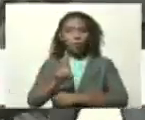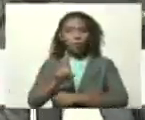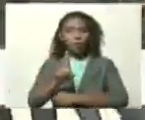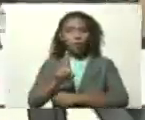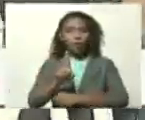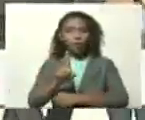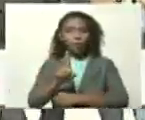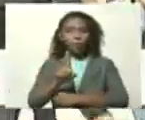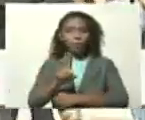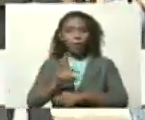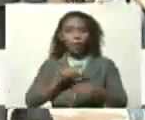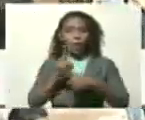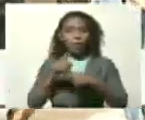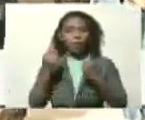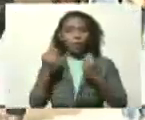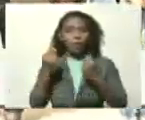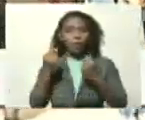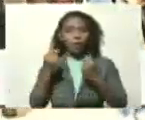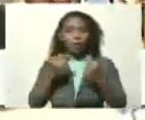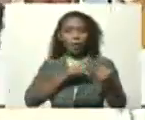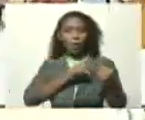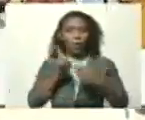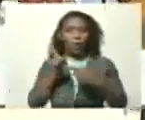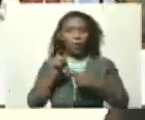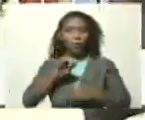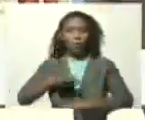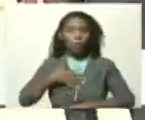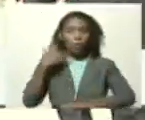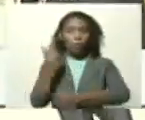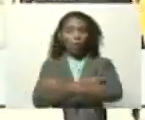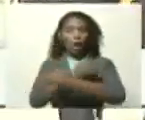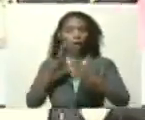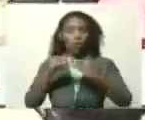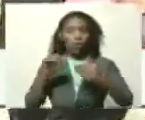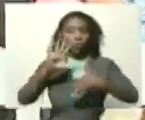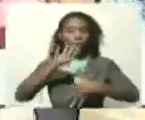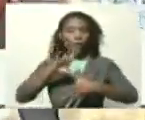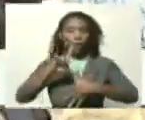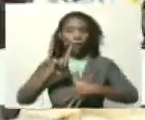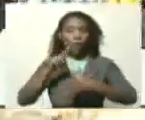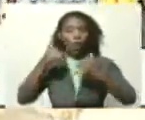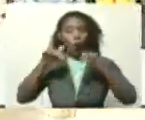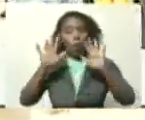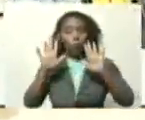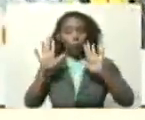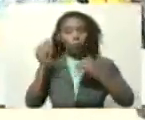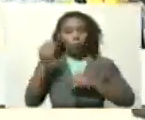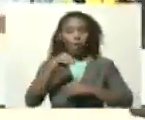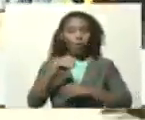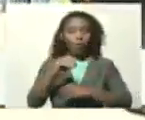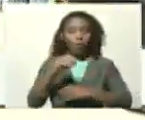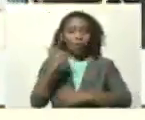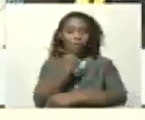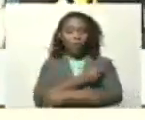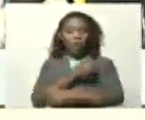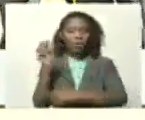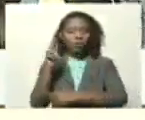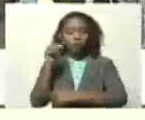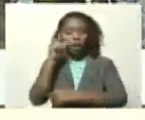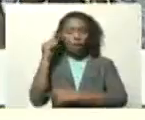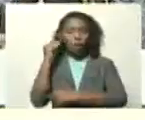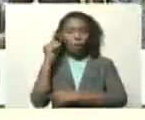está ese dinero? Con eso podían vacunar a toda América Latina o incluso vacunar a los venezolanos